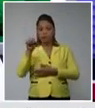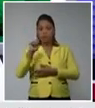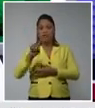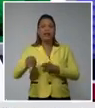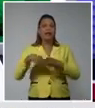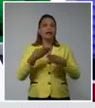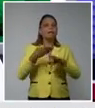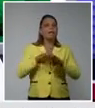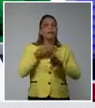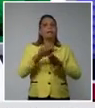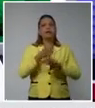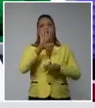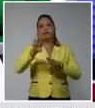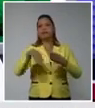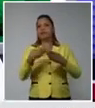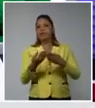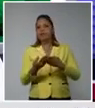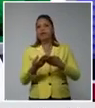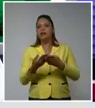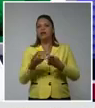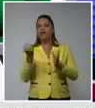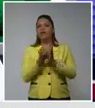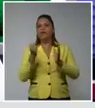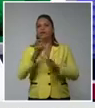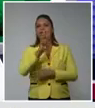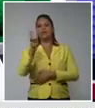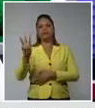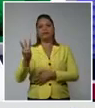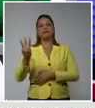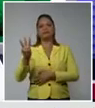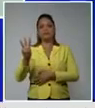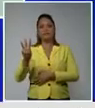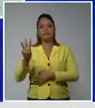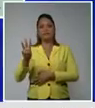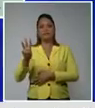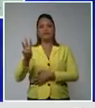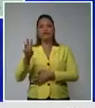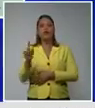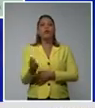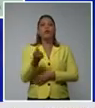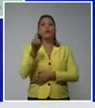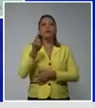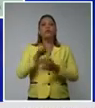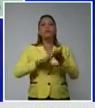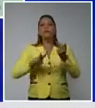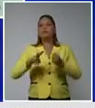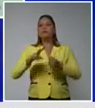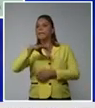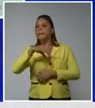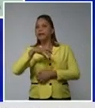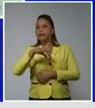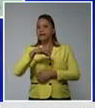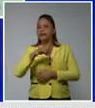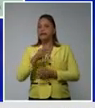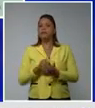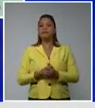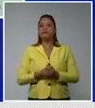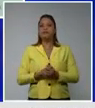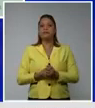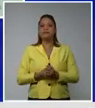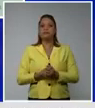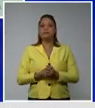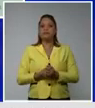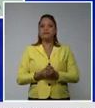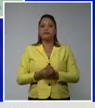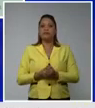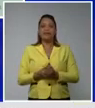se diagnosticaron 13. Uno que es de la provincia de Pinar del Río, aunque realmente no se infectó en